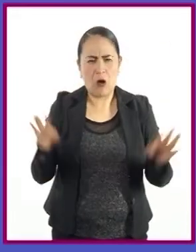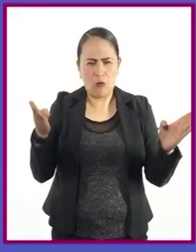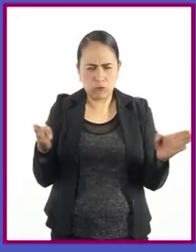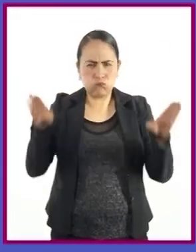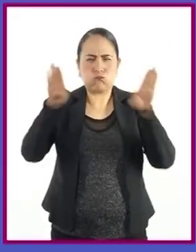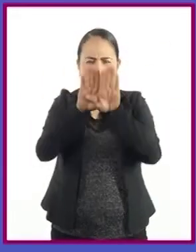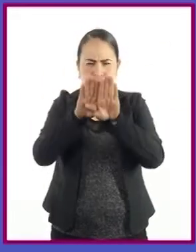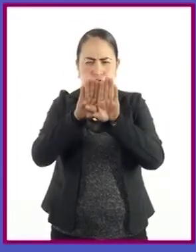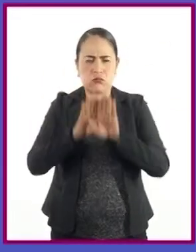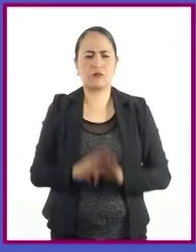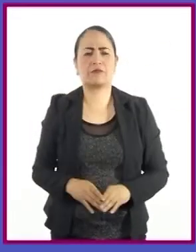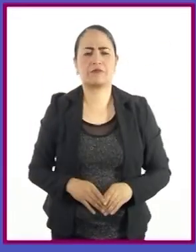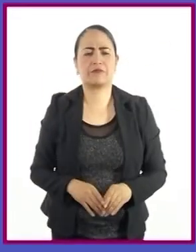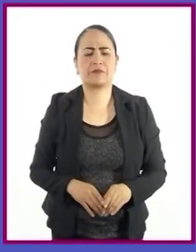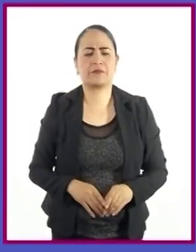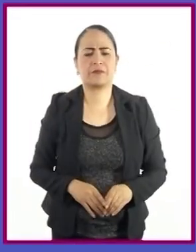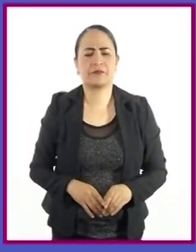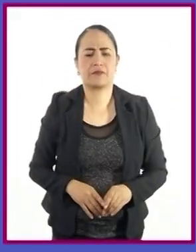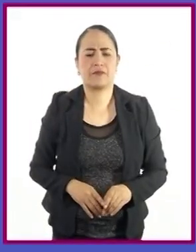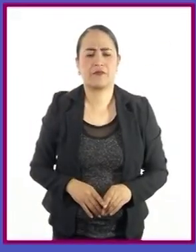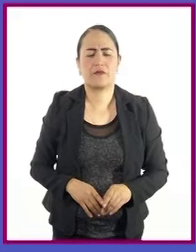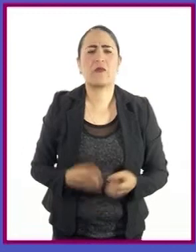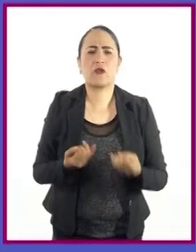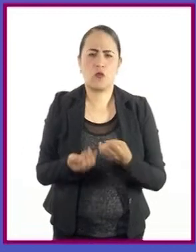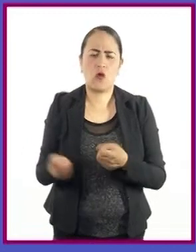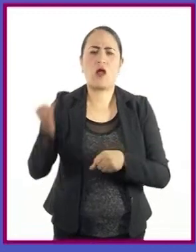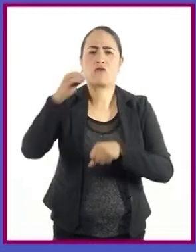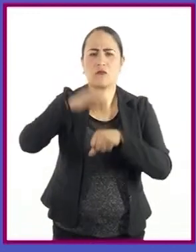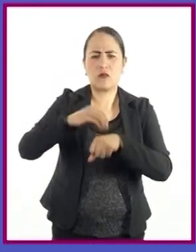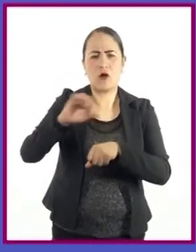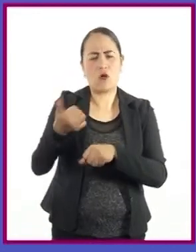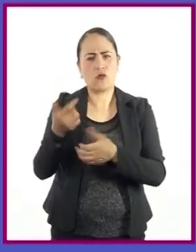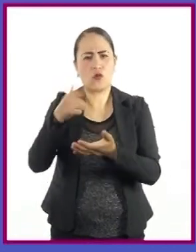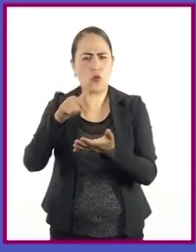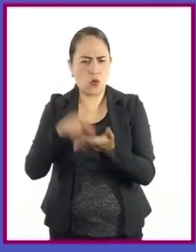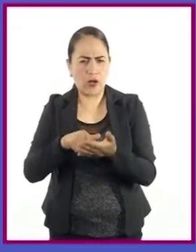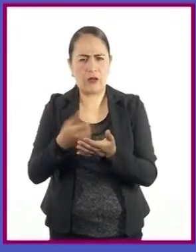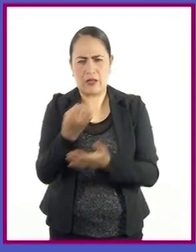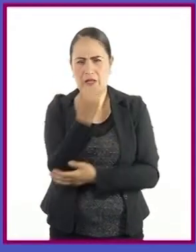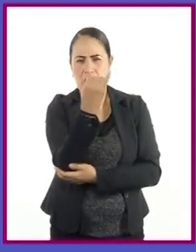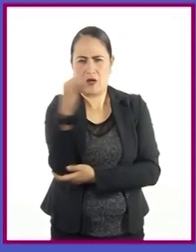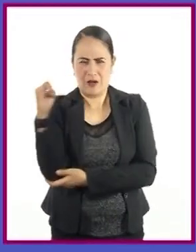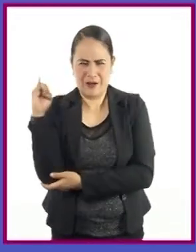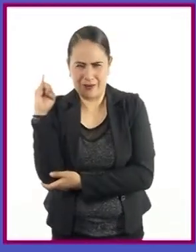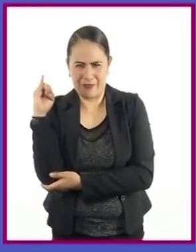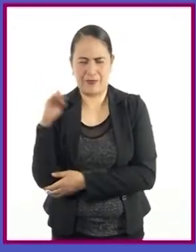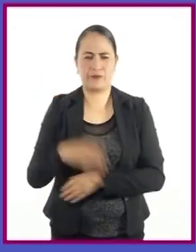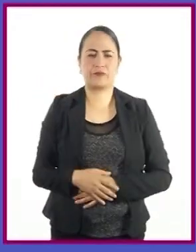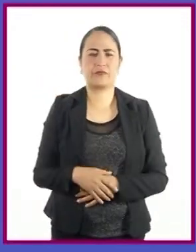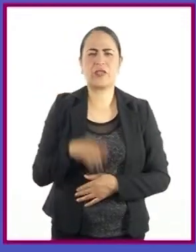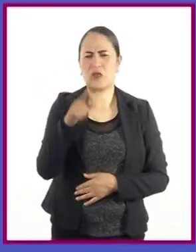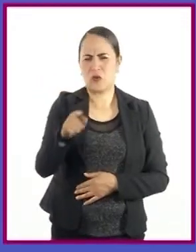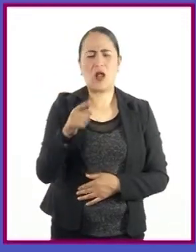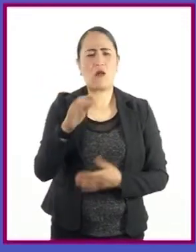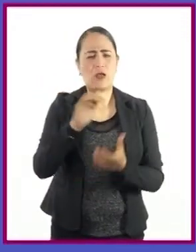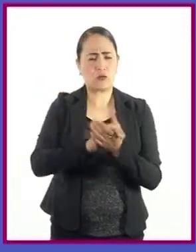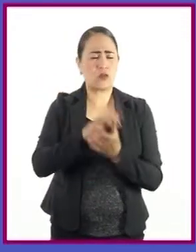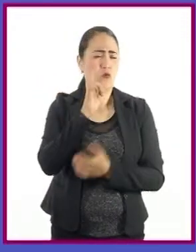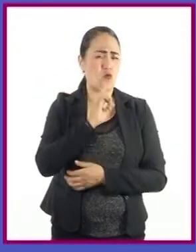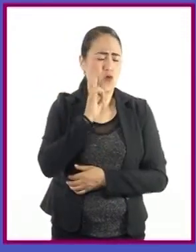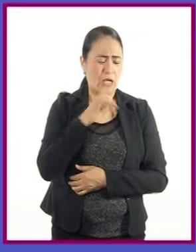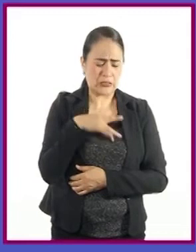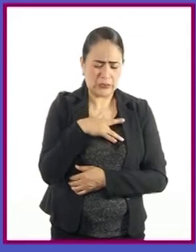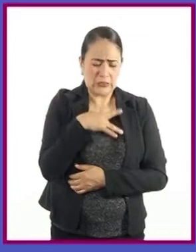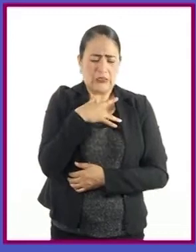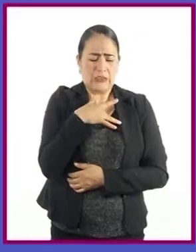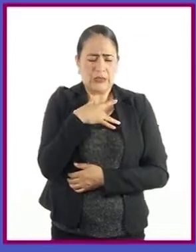cerradas. Además, maestra, añadiré otro espacio, el jardín. Los estados de ánimo de la esposa se